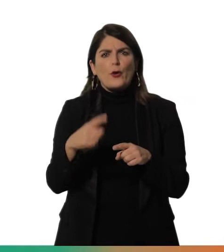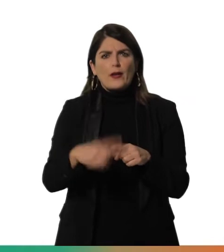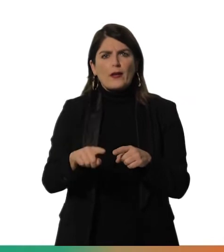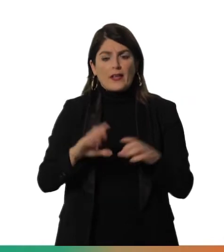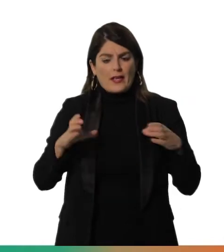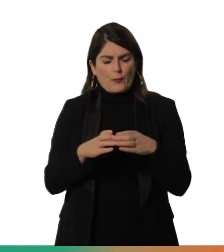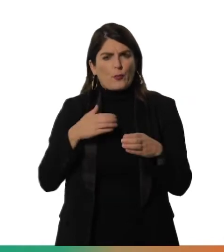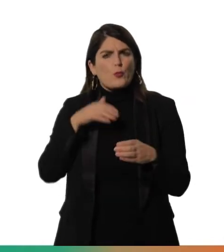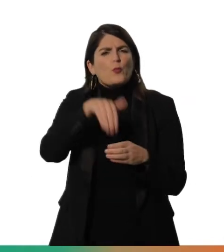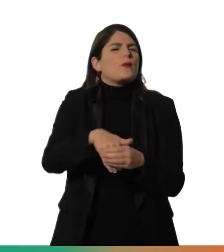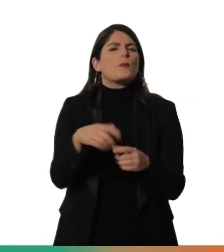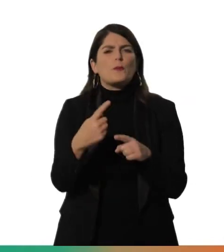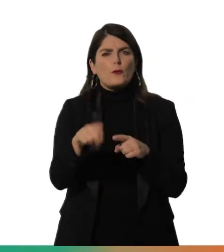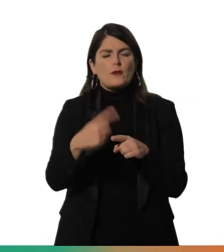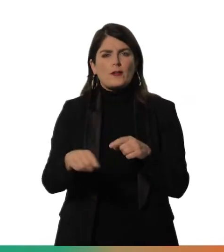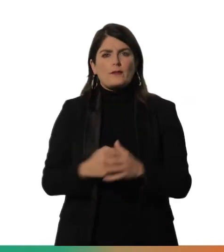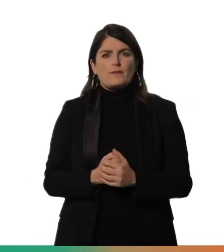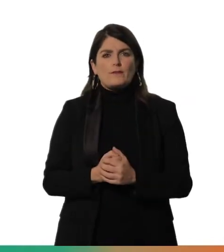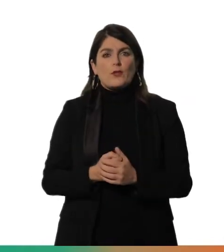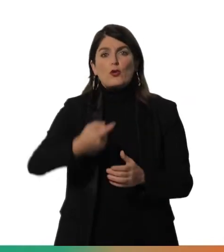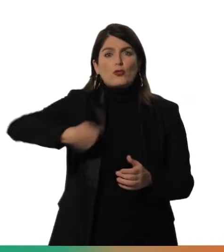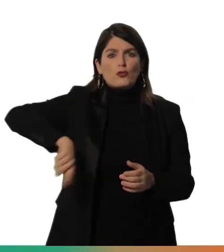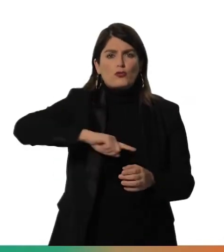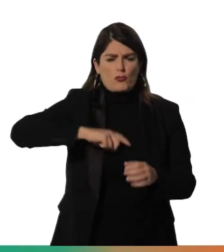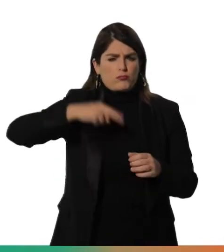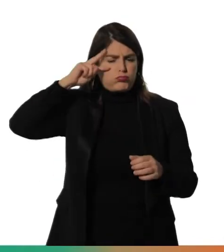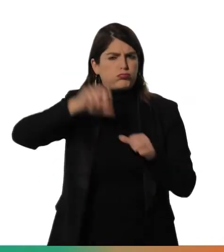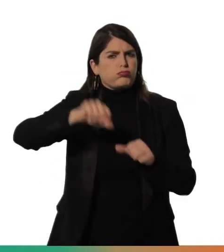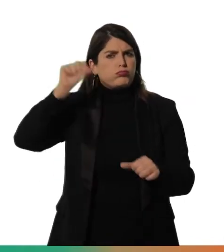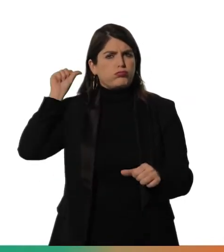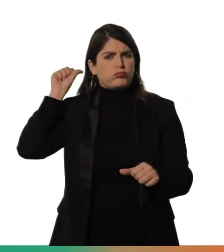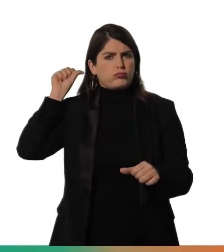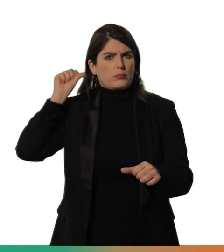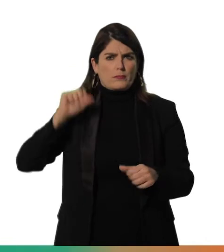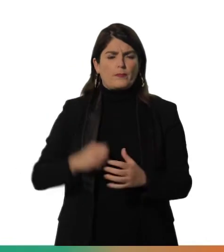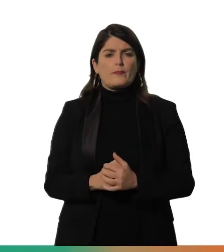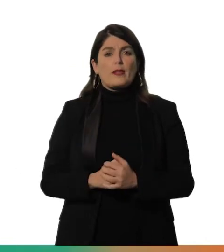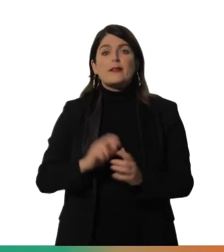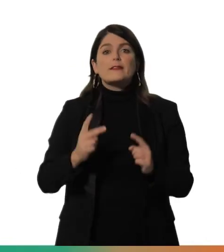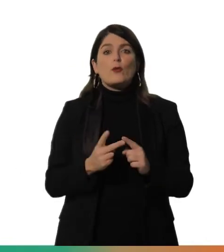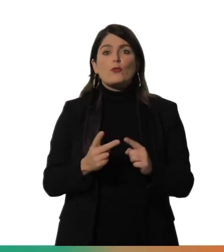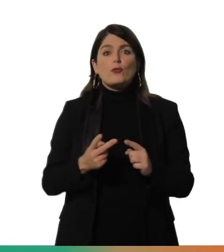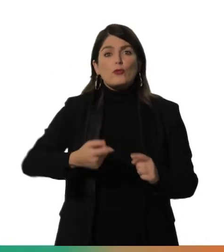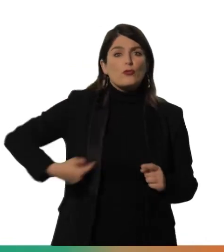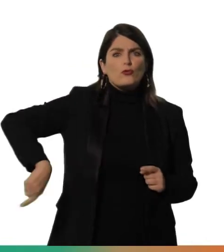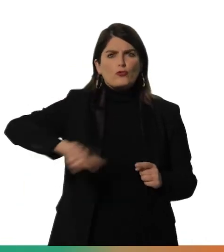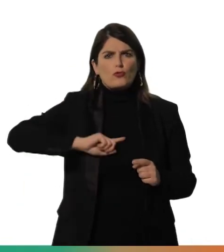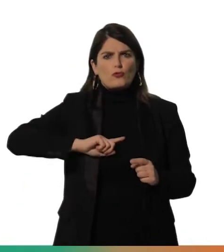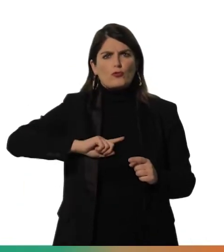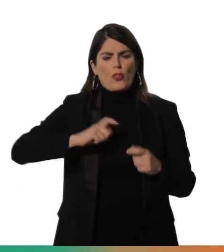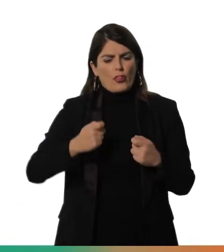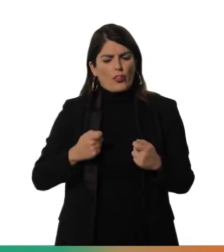equipo Barcelona Nuestra? Primero, porque ya tenemos experiencia. Segundo, porque